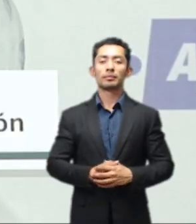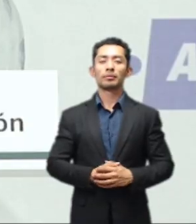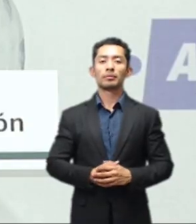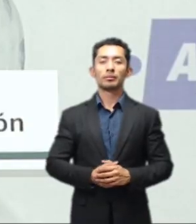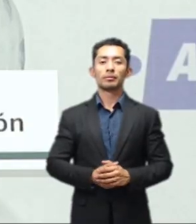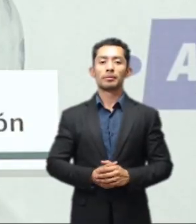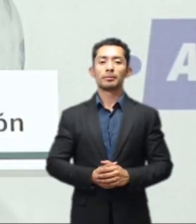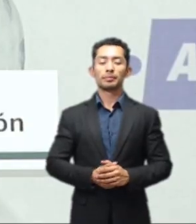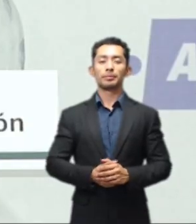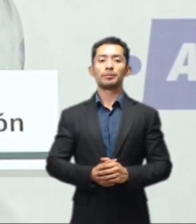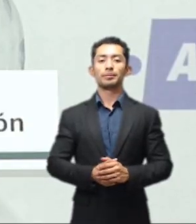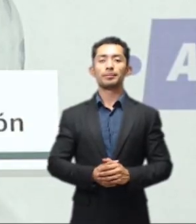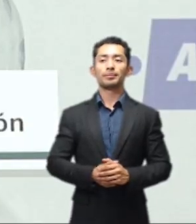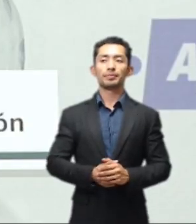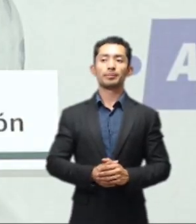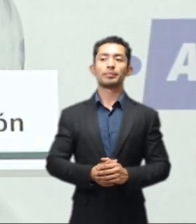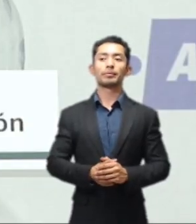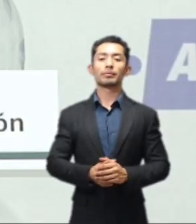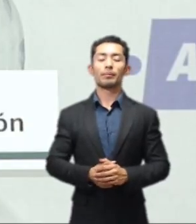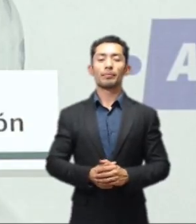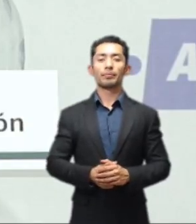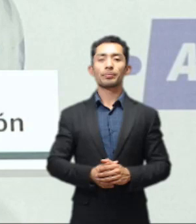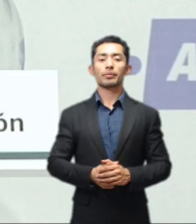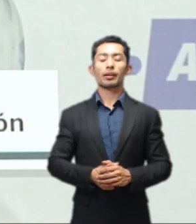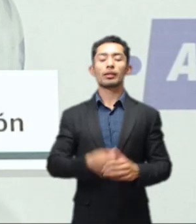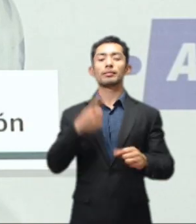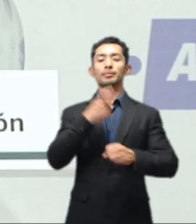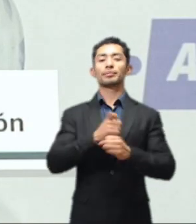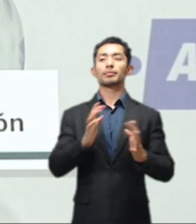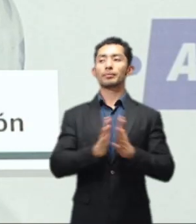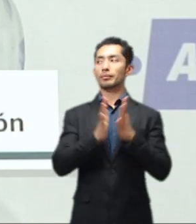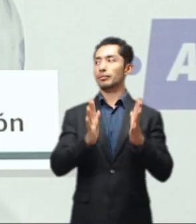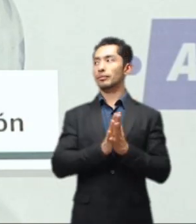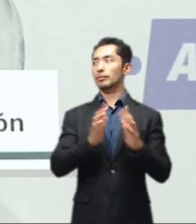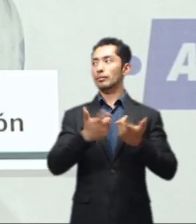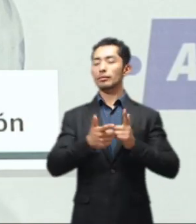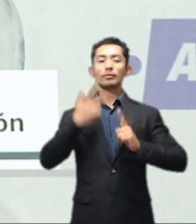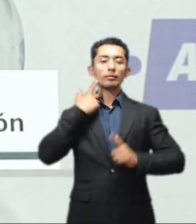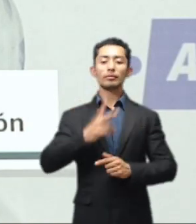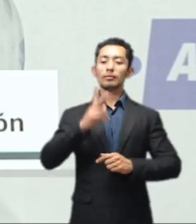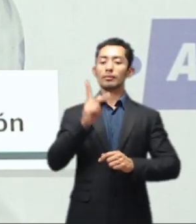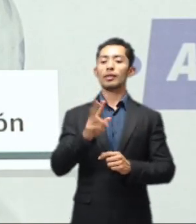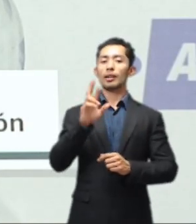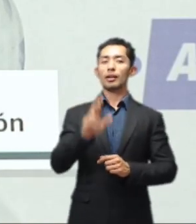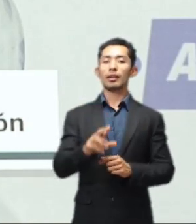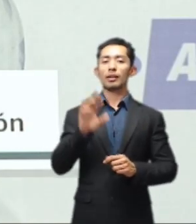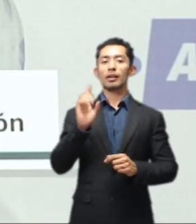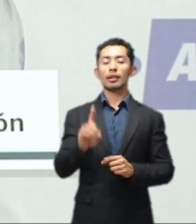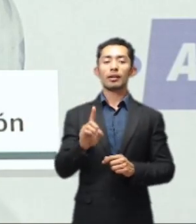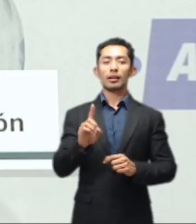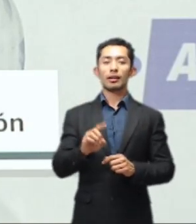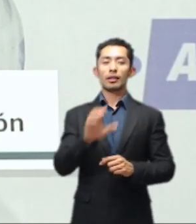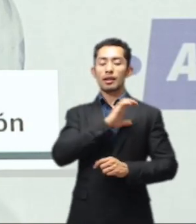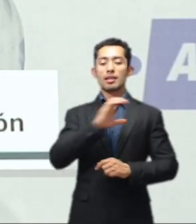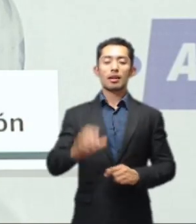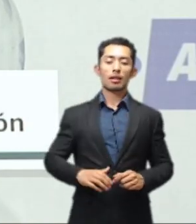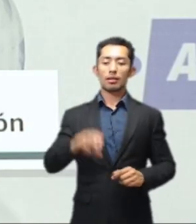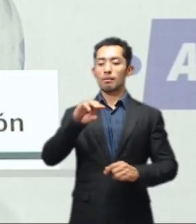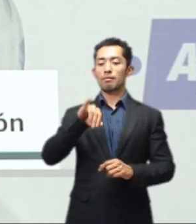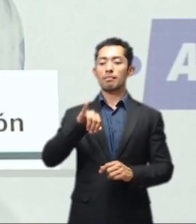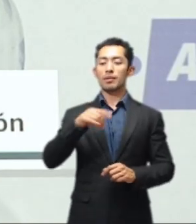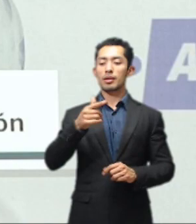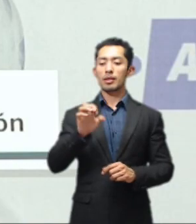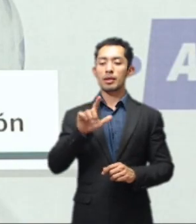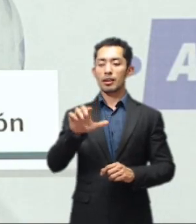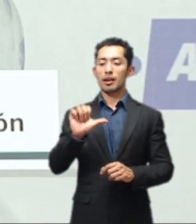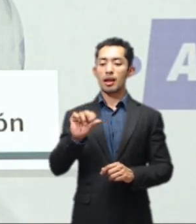asigne e primer turno le tocaría al partido de la Revolución democrática candidato Miguel Ángel tiene usted